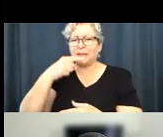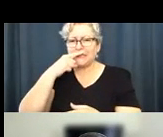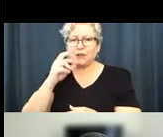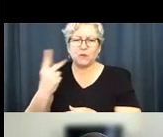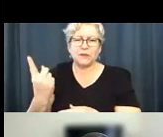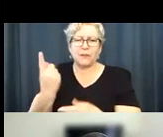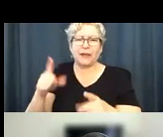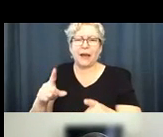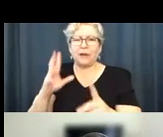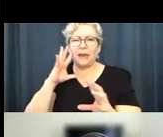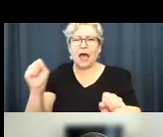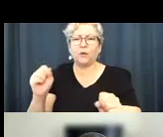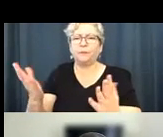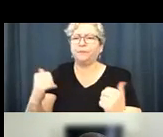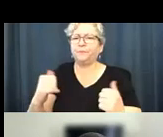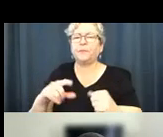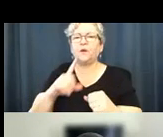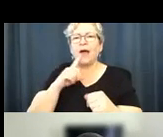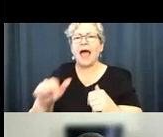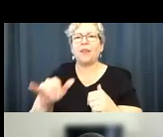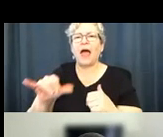cómo la organización puede lograr